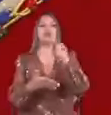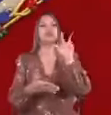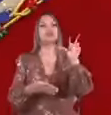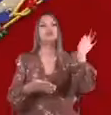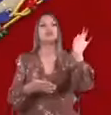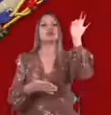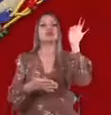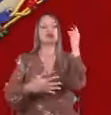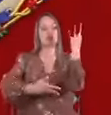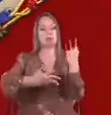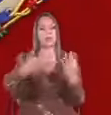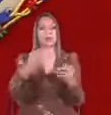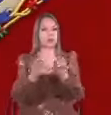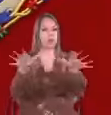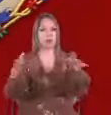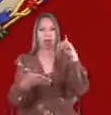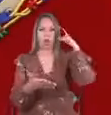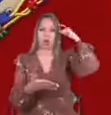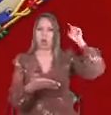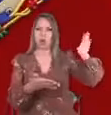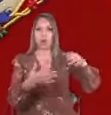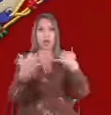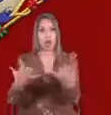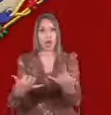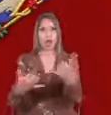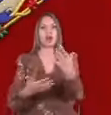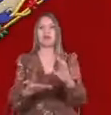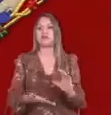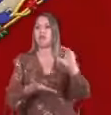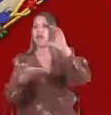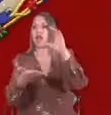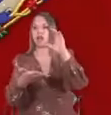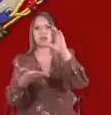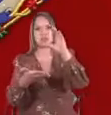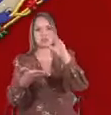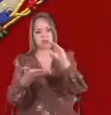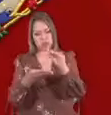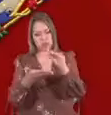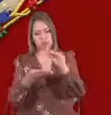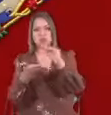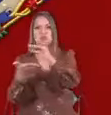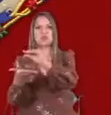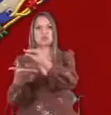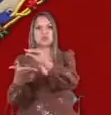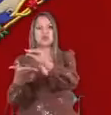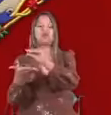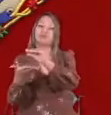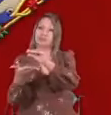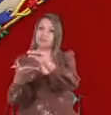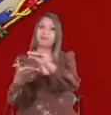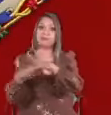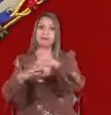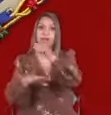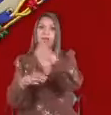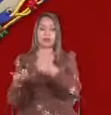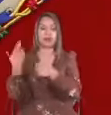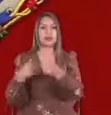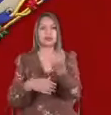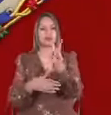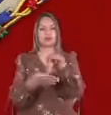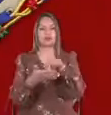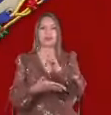del presupuesto general del Estado, hoy esa inversión se ve disminuida. Y agravada por el hecho de que en el año